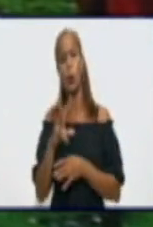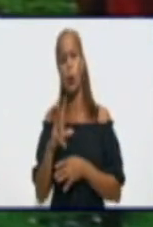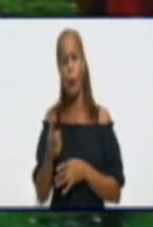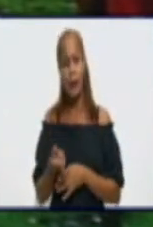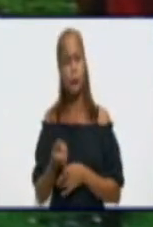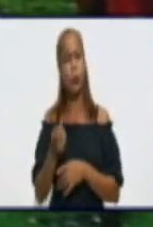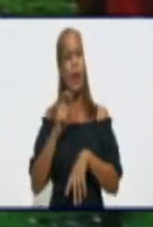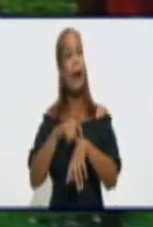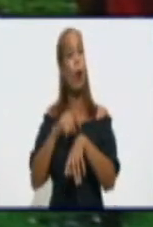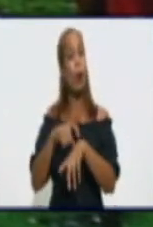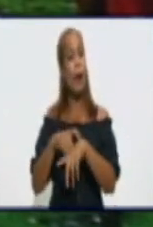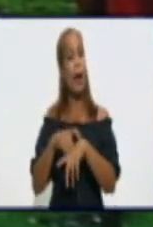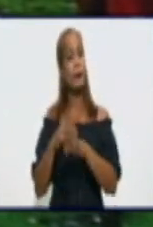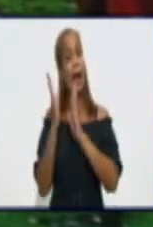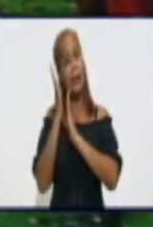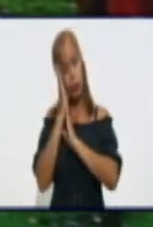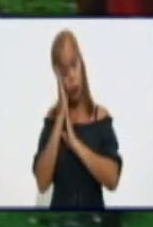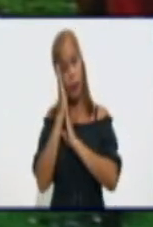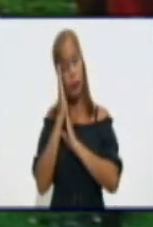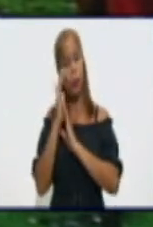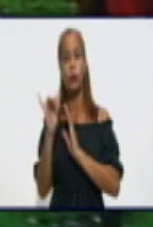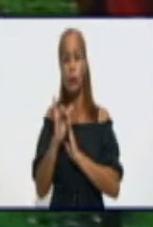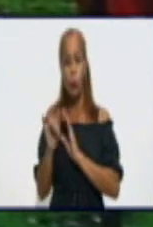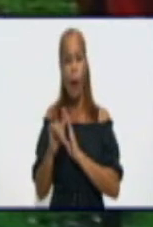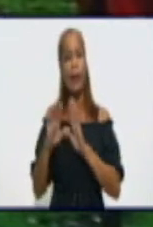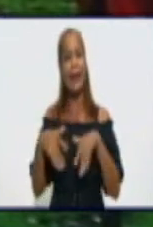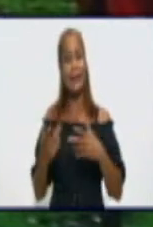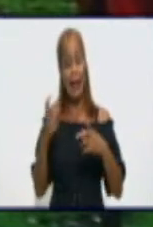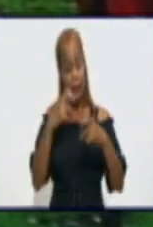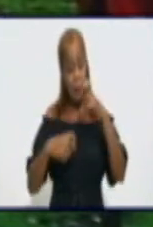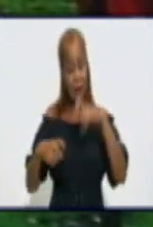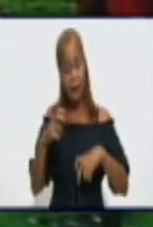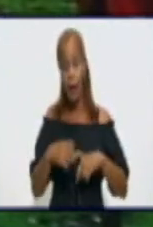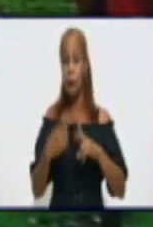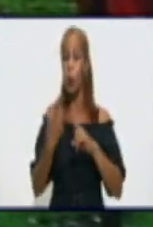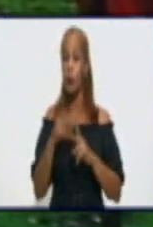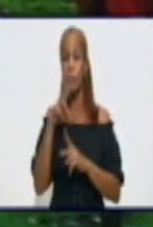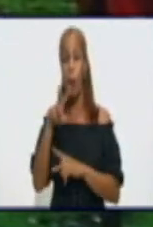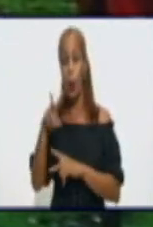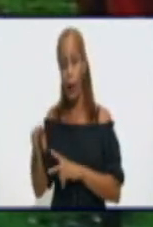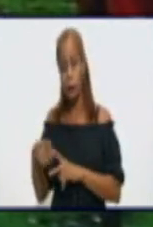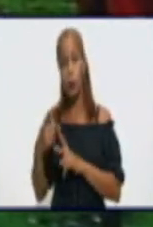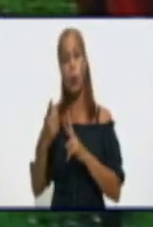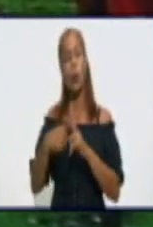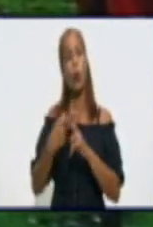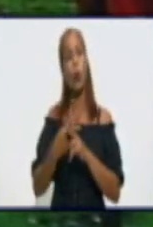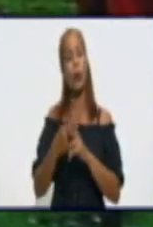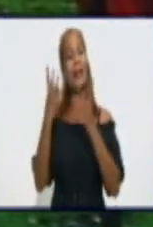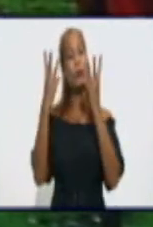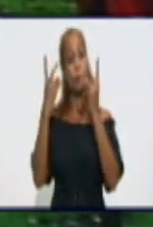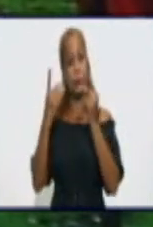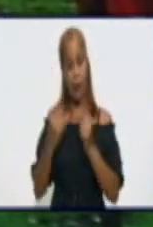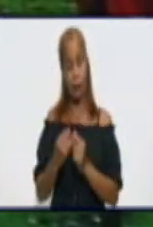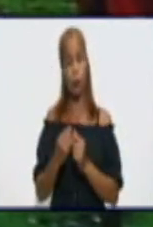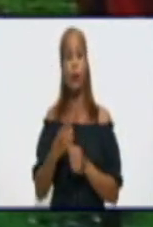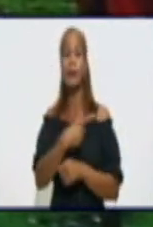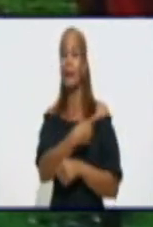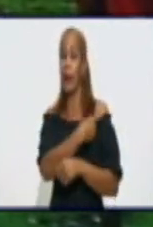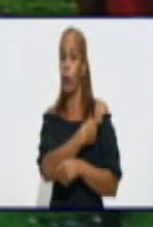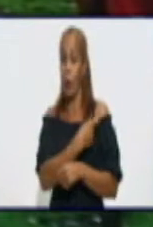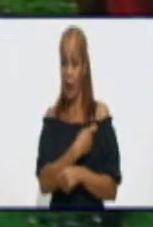sus familiares, están investigando, buscando los resultados de una vacuna que salve a su pueblo. Está también